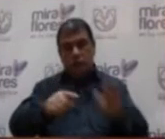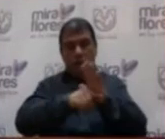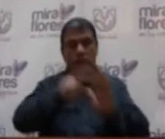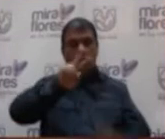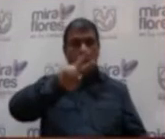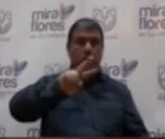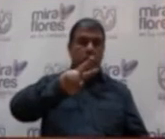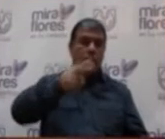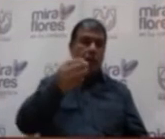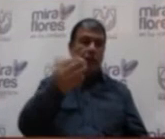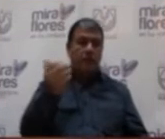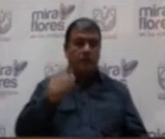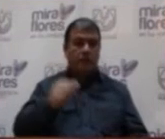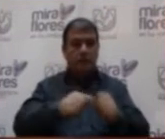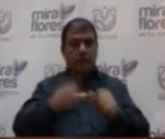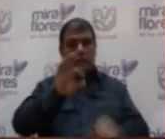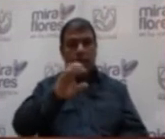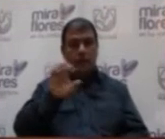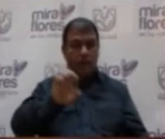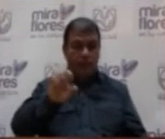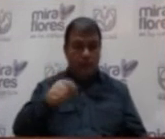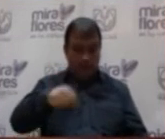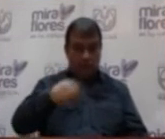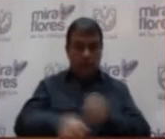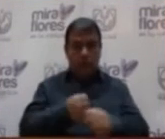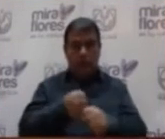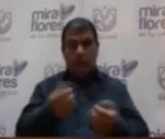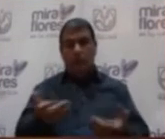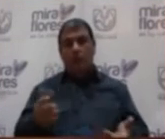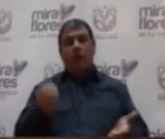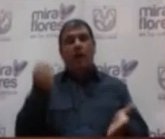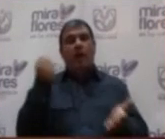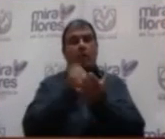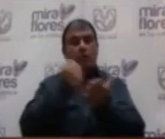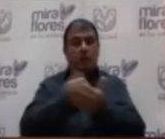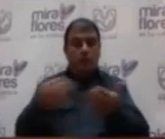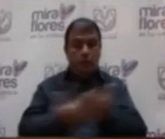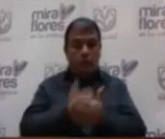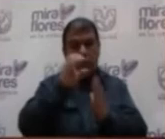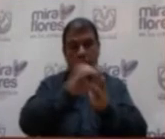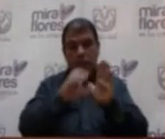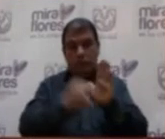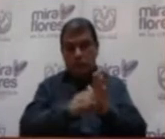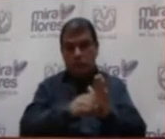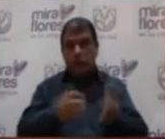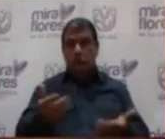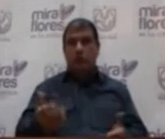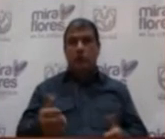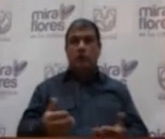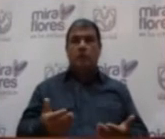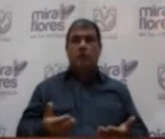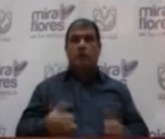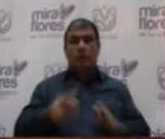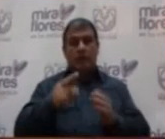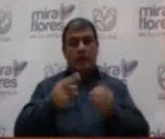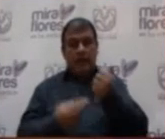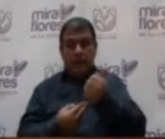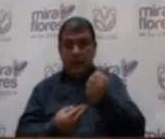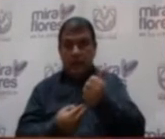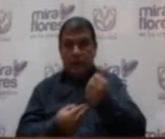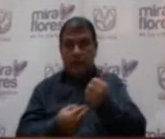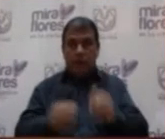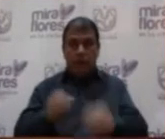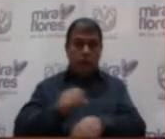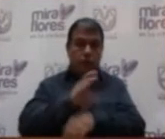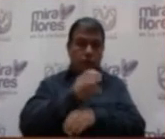002-2015 de fecha 9 de enero del mismo año, a efectos de aprobar la nueva constitución de las comisiones ordinarias de regidores del Consejo Distrital